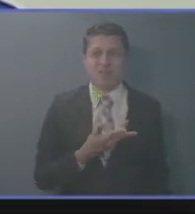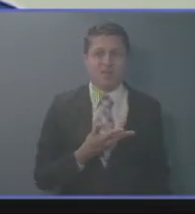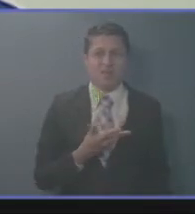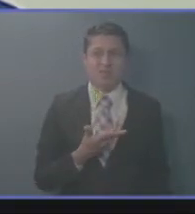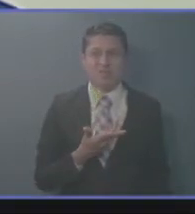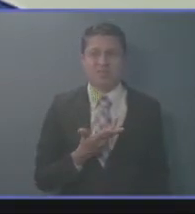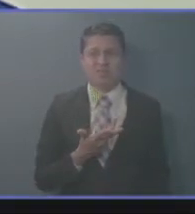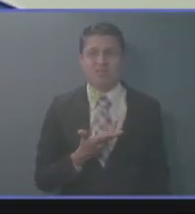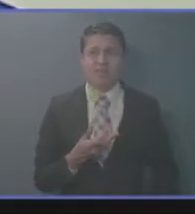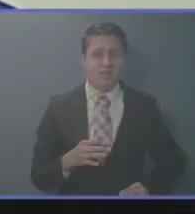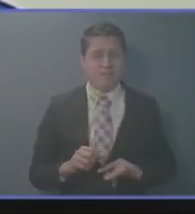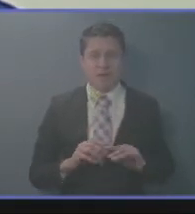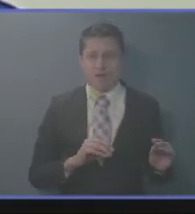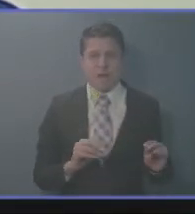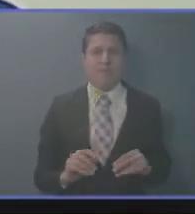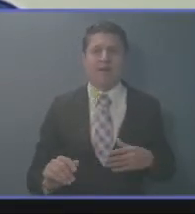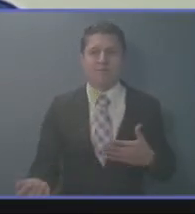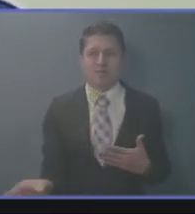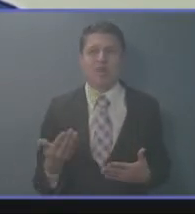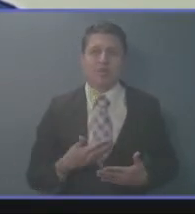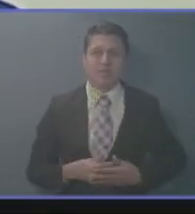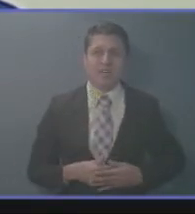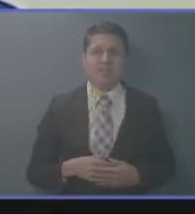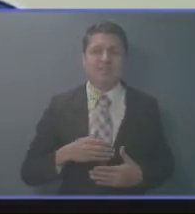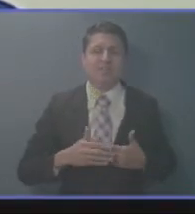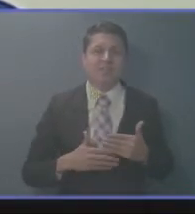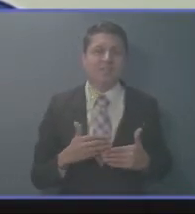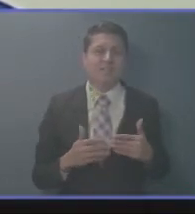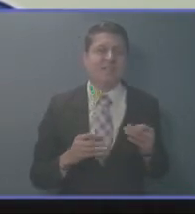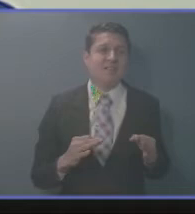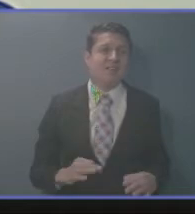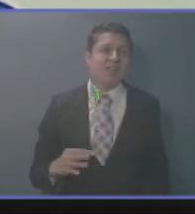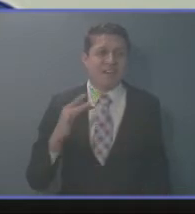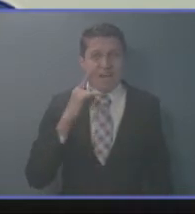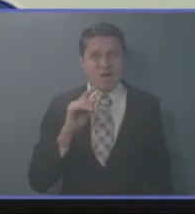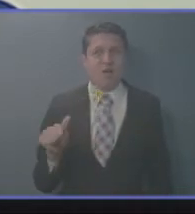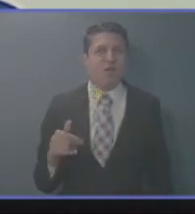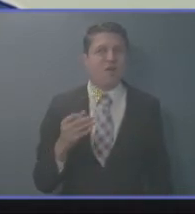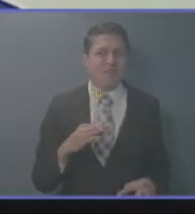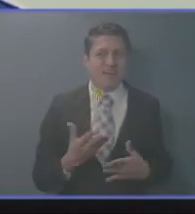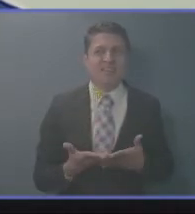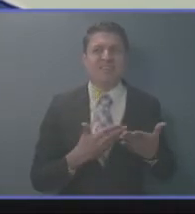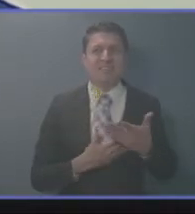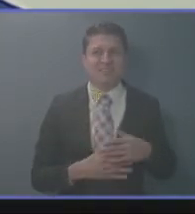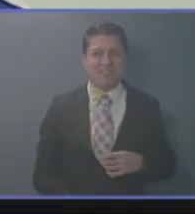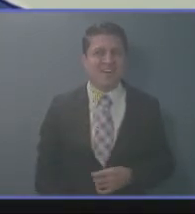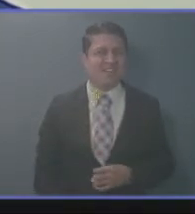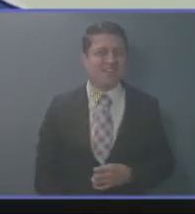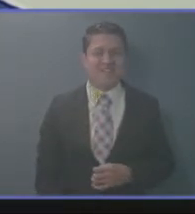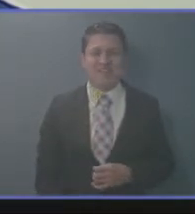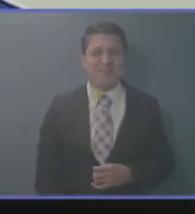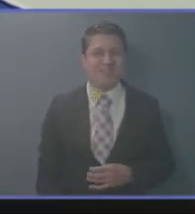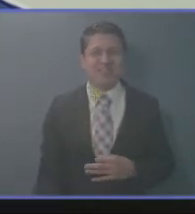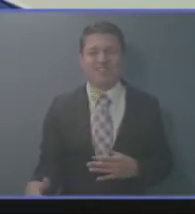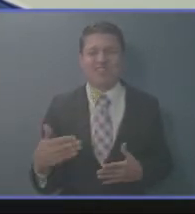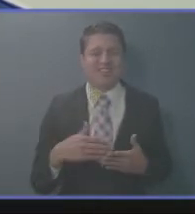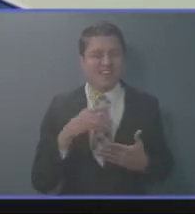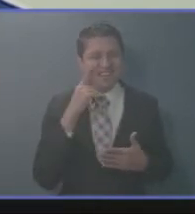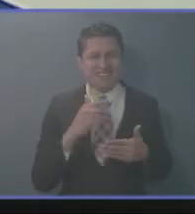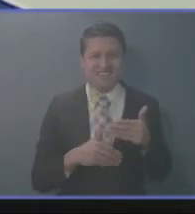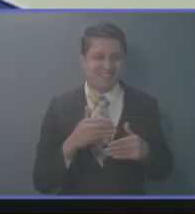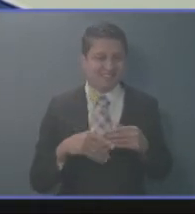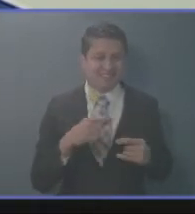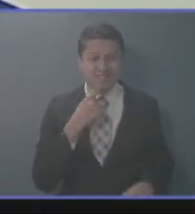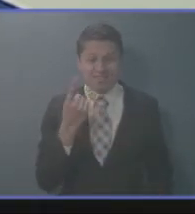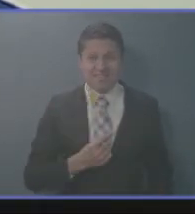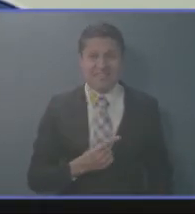número 426, se decretaron medidas extraordinarias de prevención y contención para